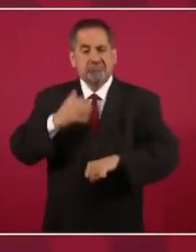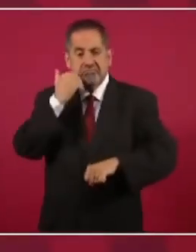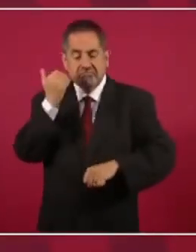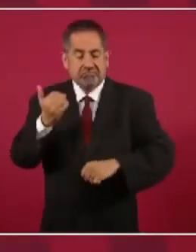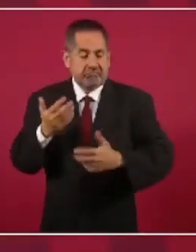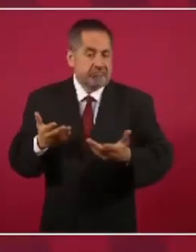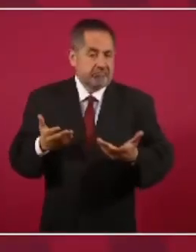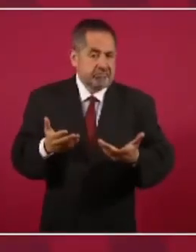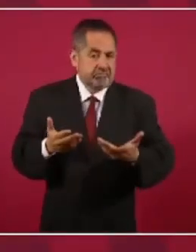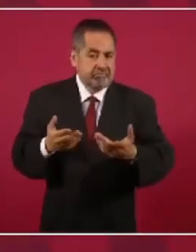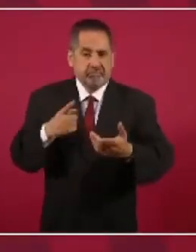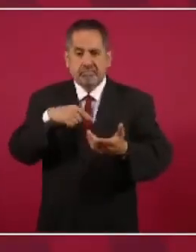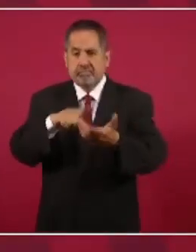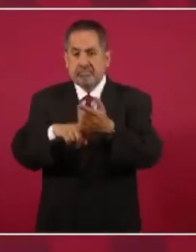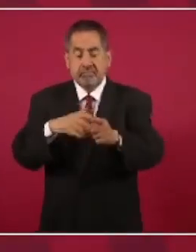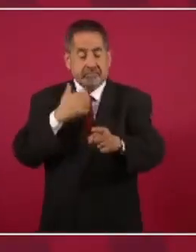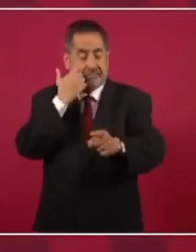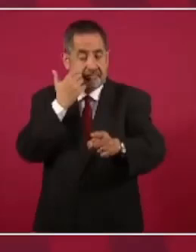que querían